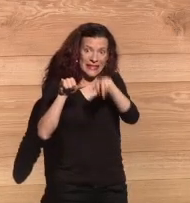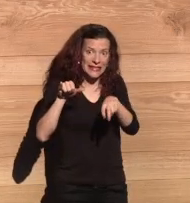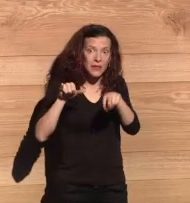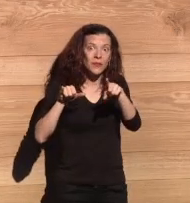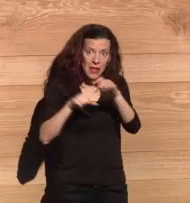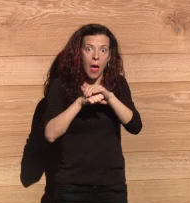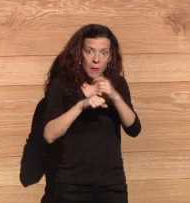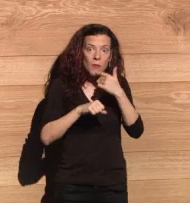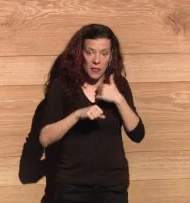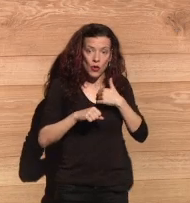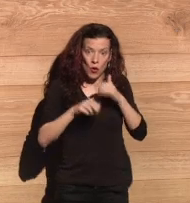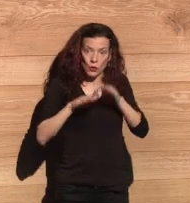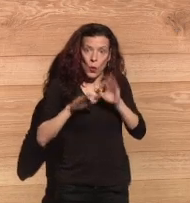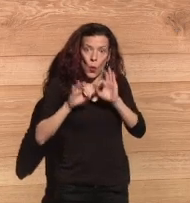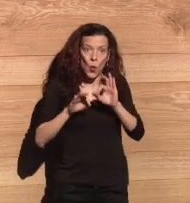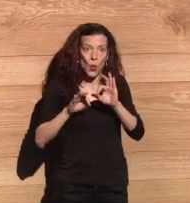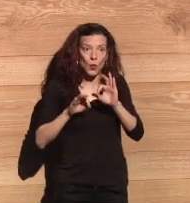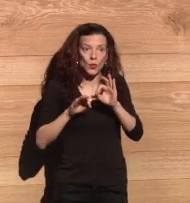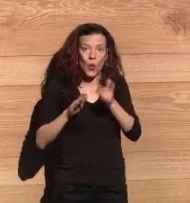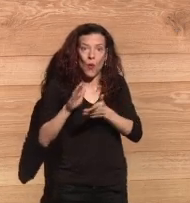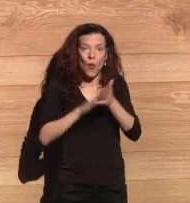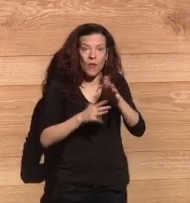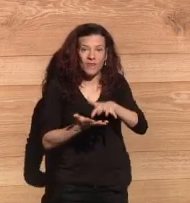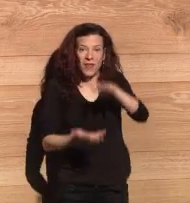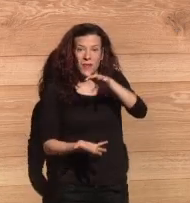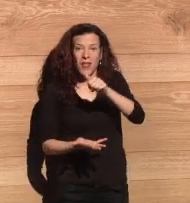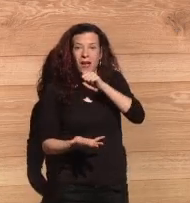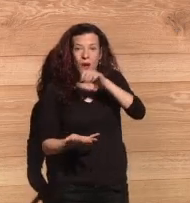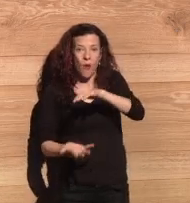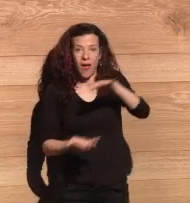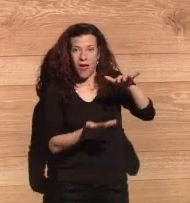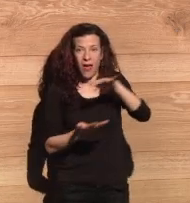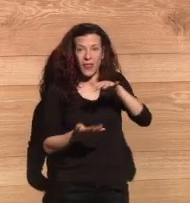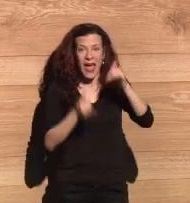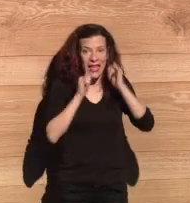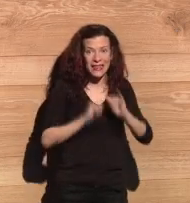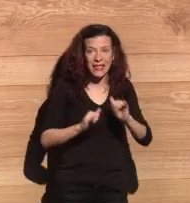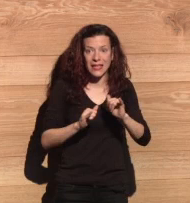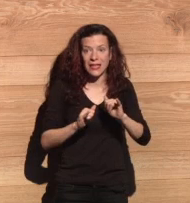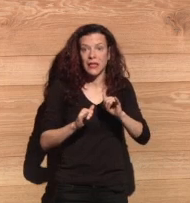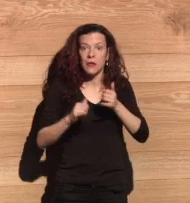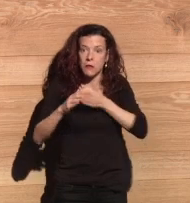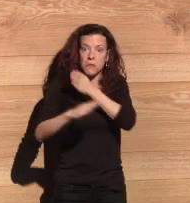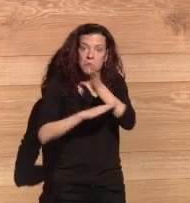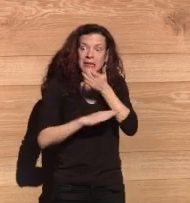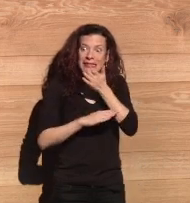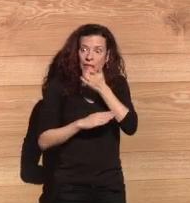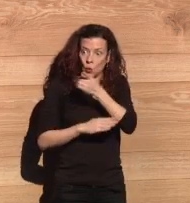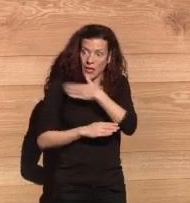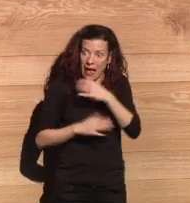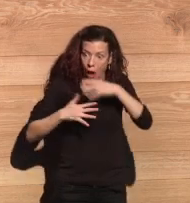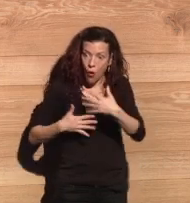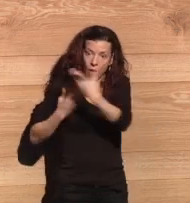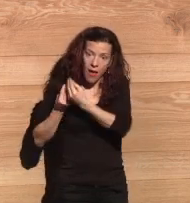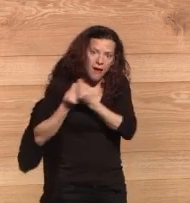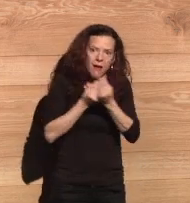yo estoy aquí saliendo con un cargamento de agua que Brasil donó a Haití. Nos vamos a Haití. Si quieres, vente ahorita y nos